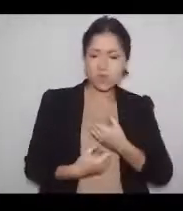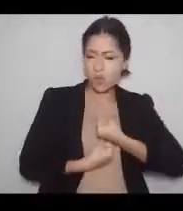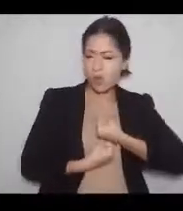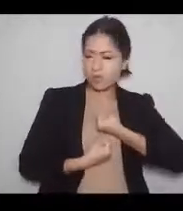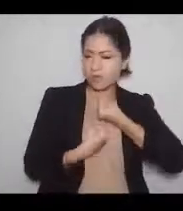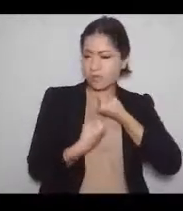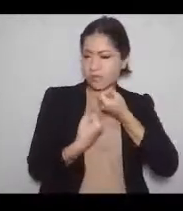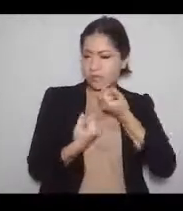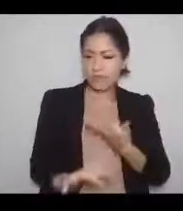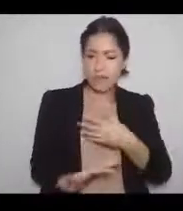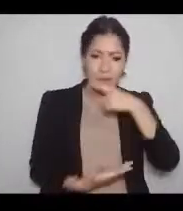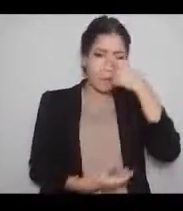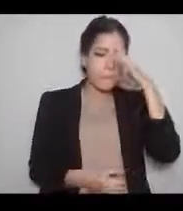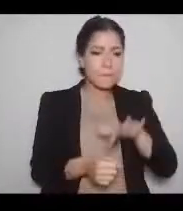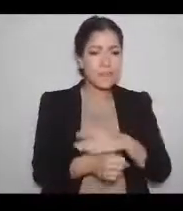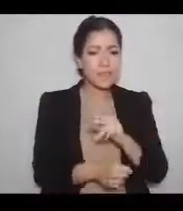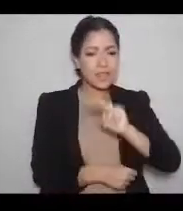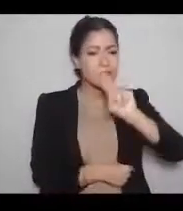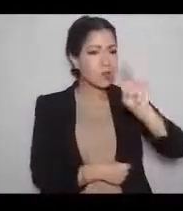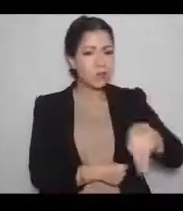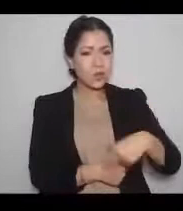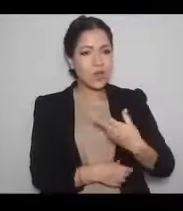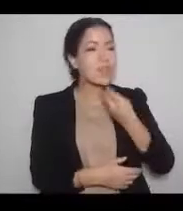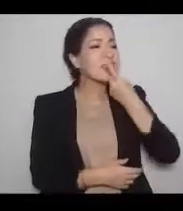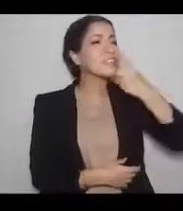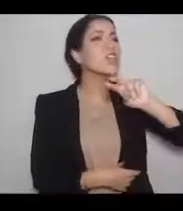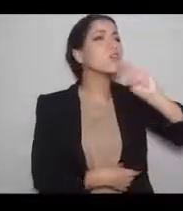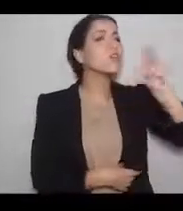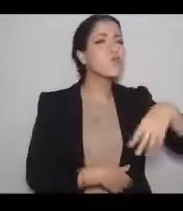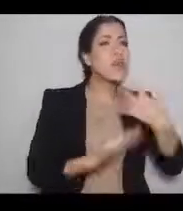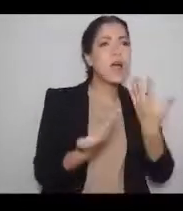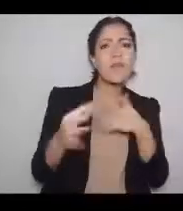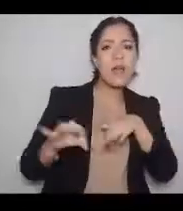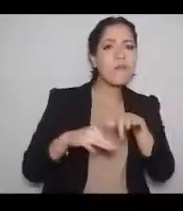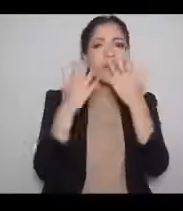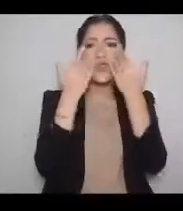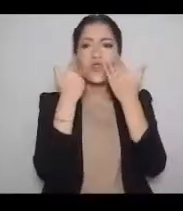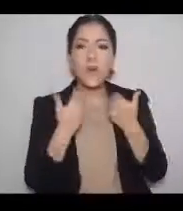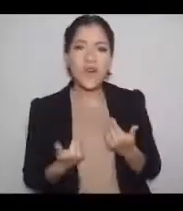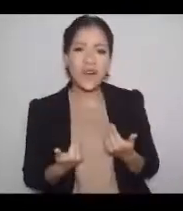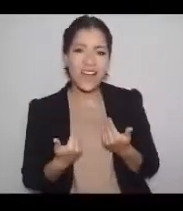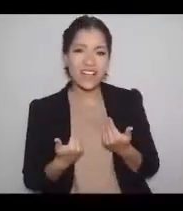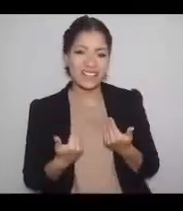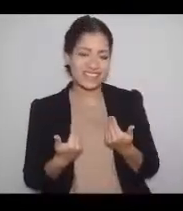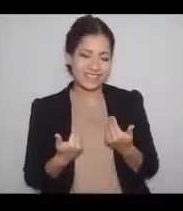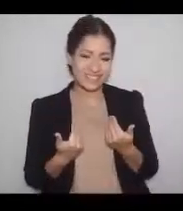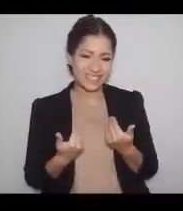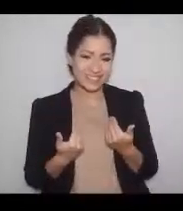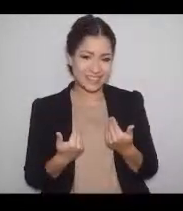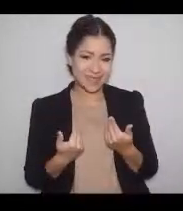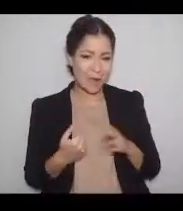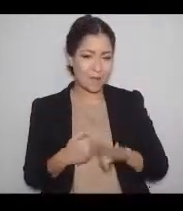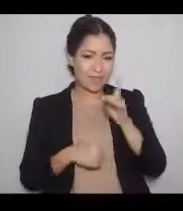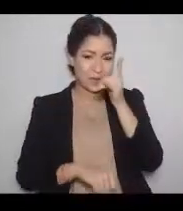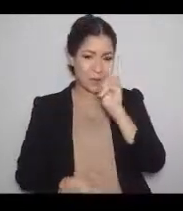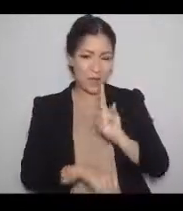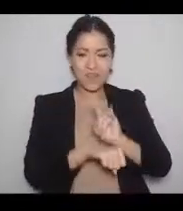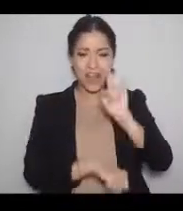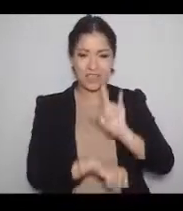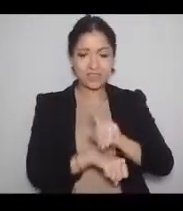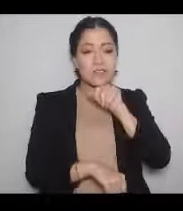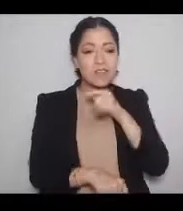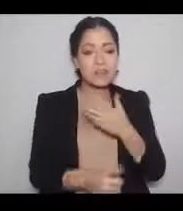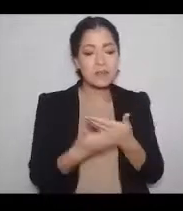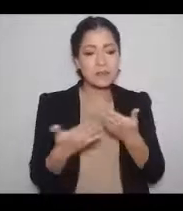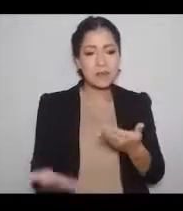para justificar que nunca encuentras nada. Te digo una cosa. No le pagas